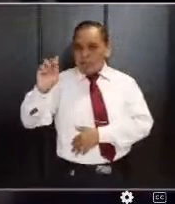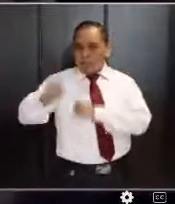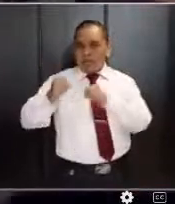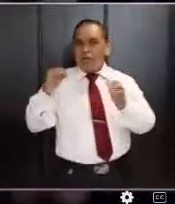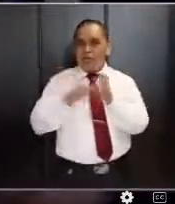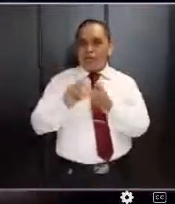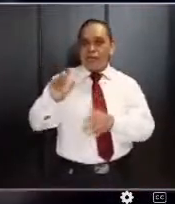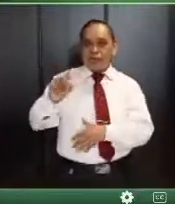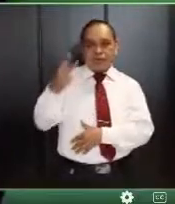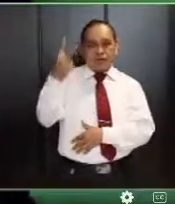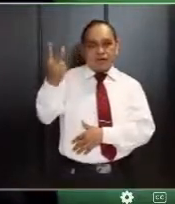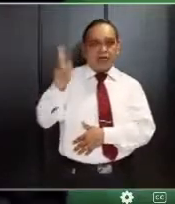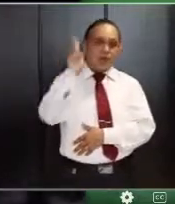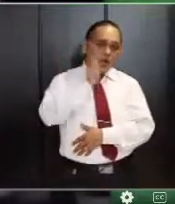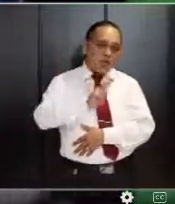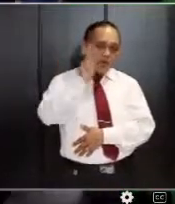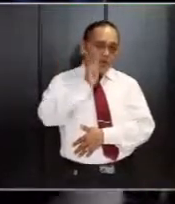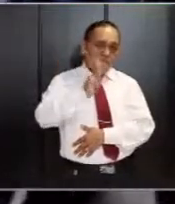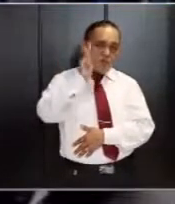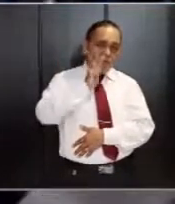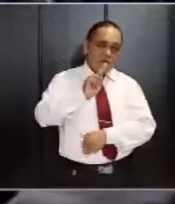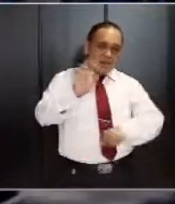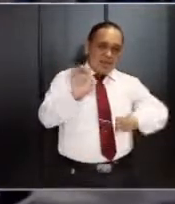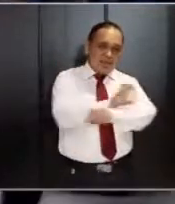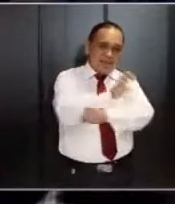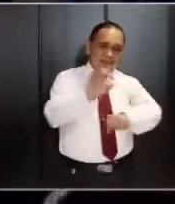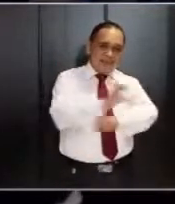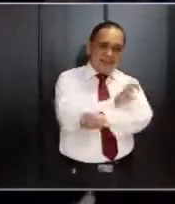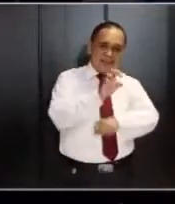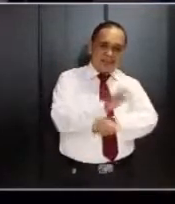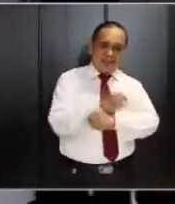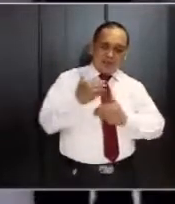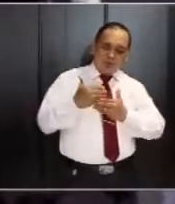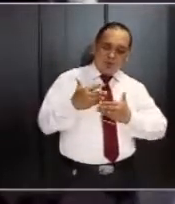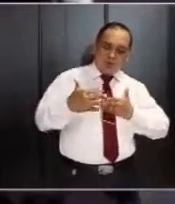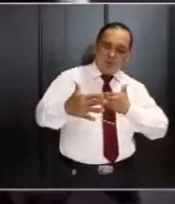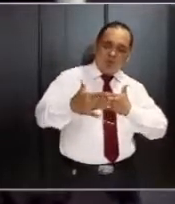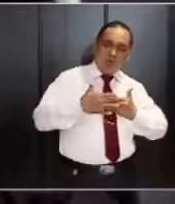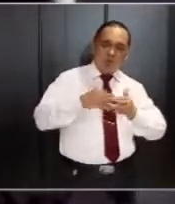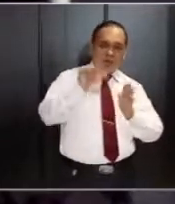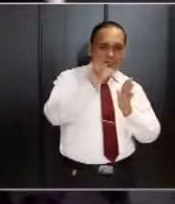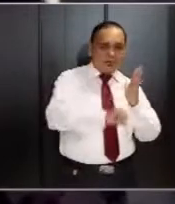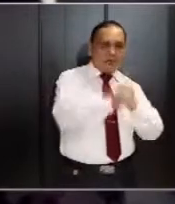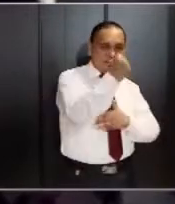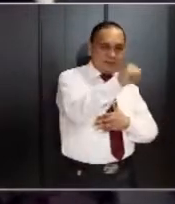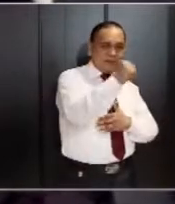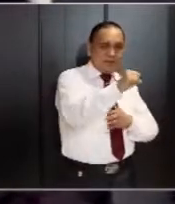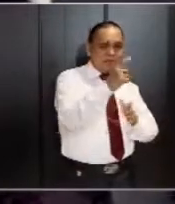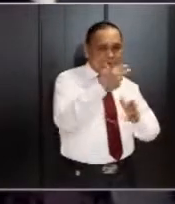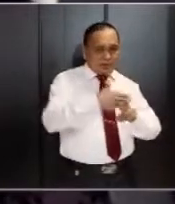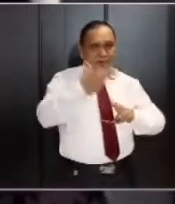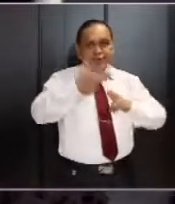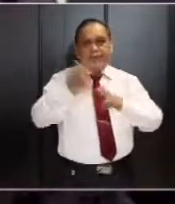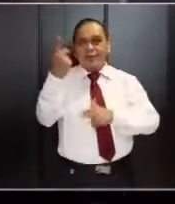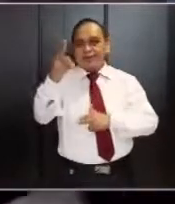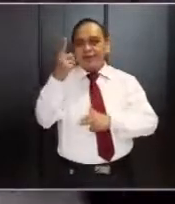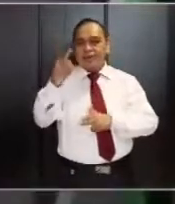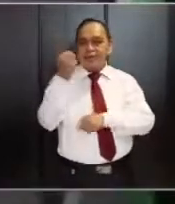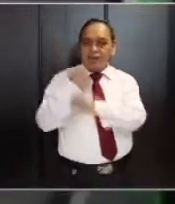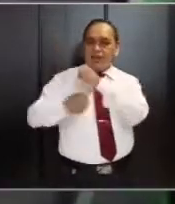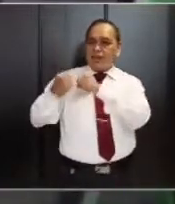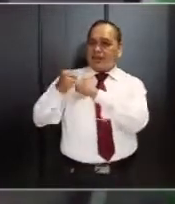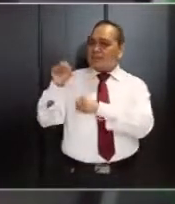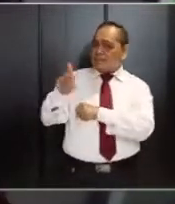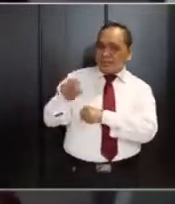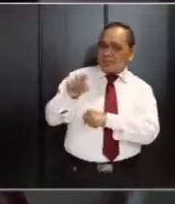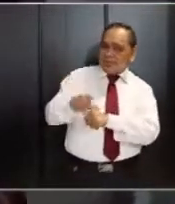Las pruebas de electrolumiscencia se iniciaron en el lapso de septiembre a diciembre del 2021, o sea, el año pasado.